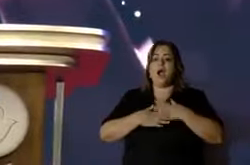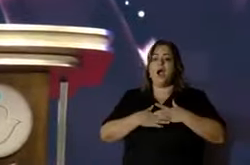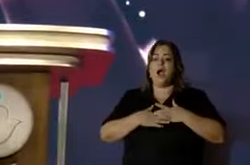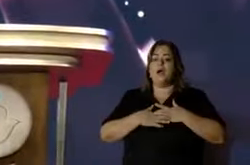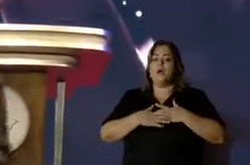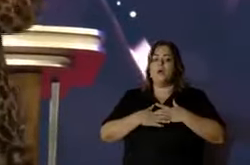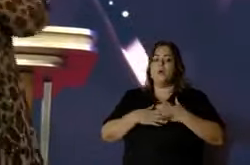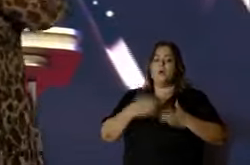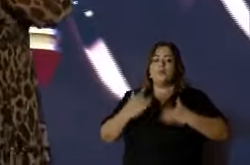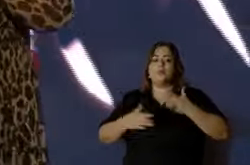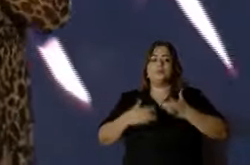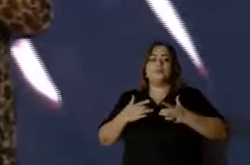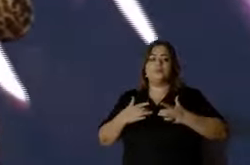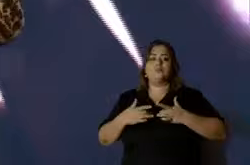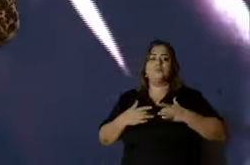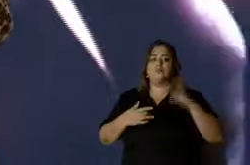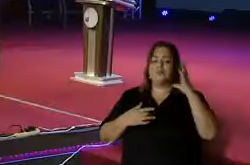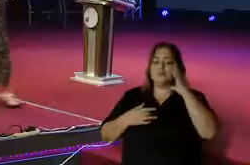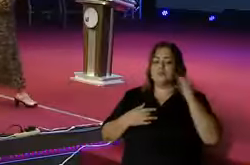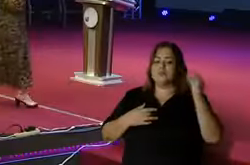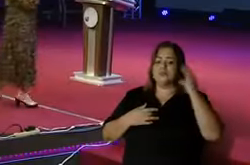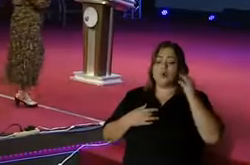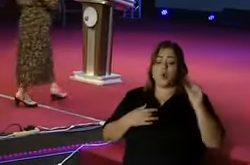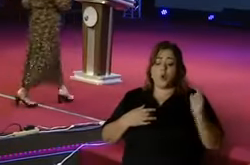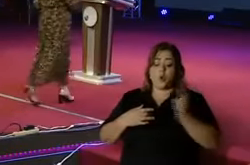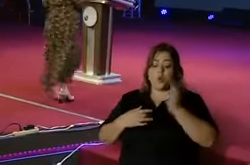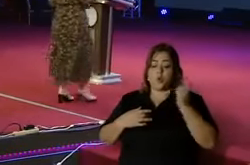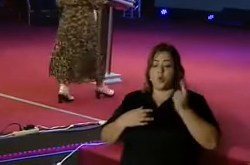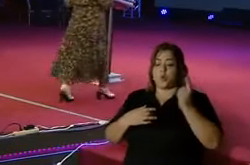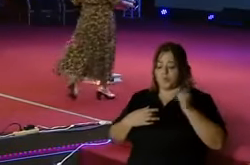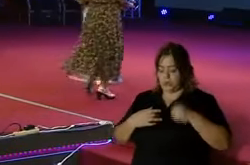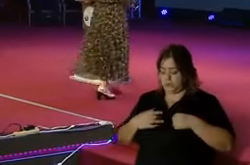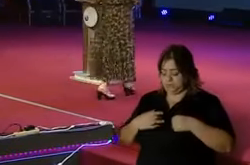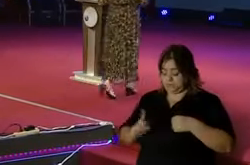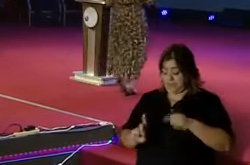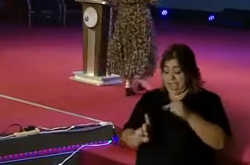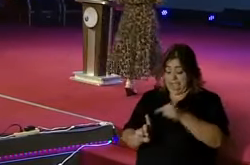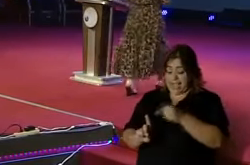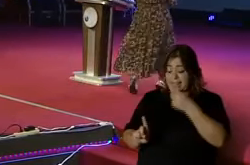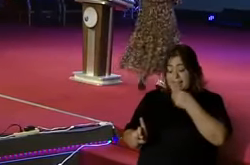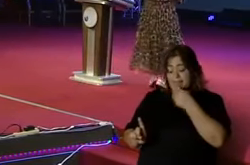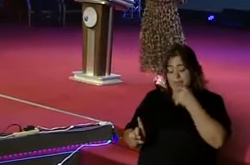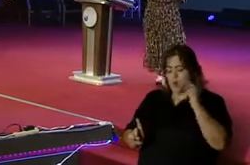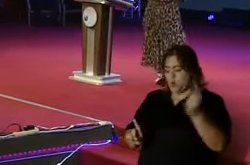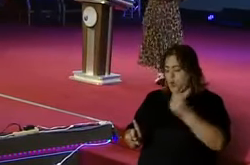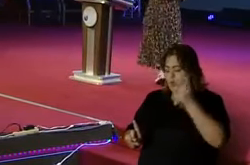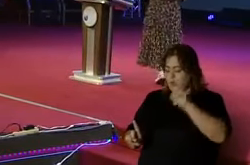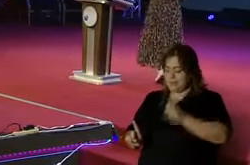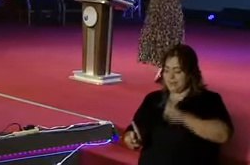unción de Dios. Mira lo que dice: si tan solo tocare su manto, seré. Así que ella vio.